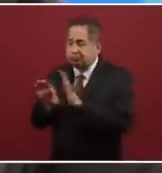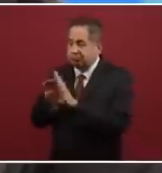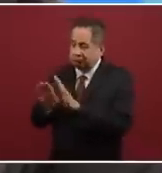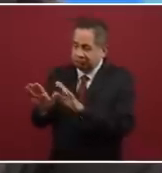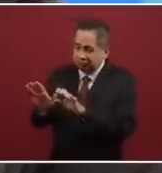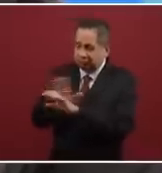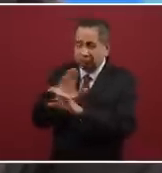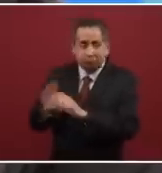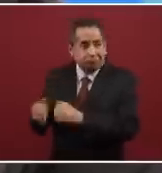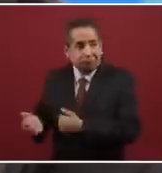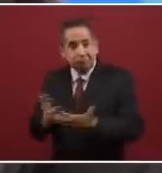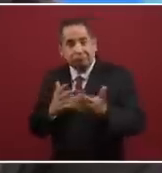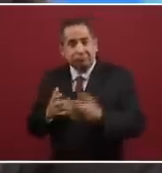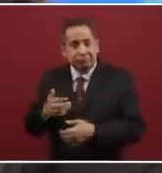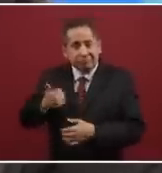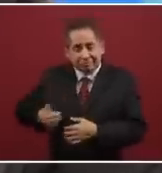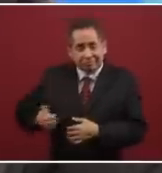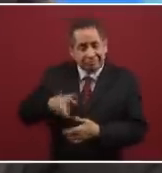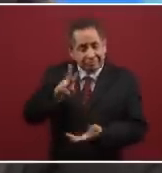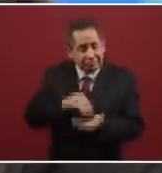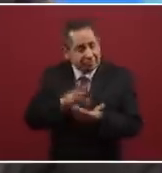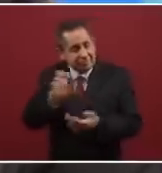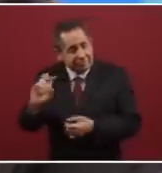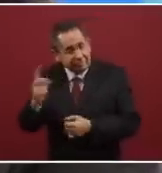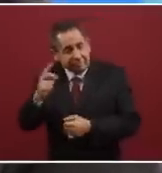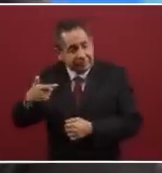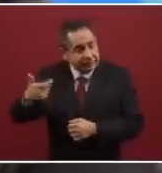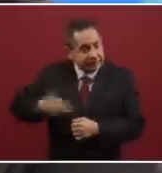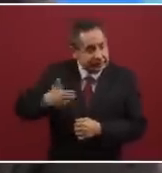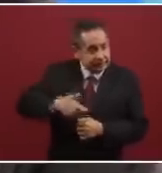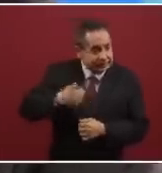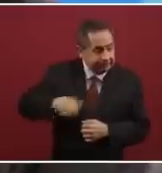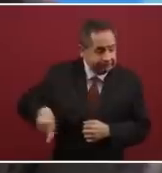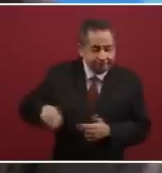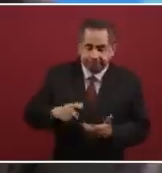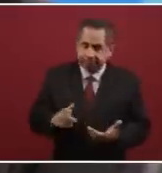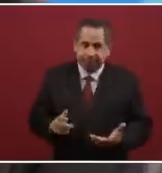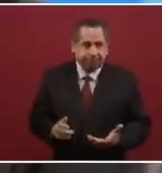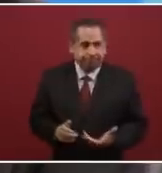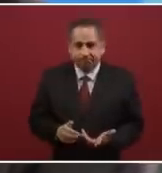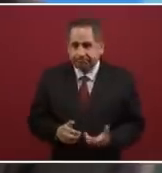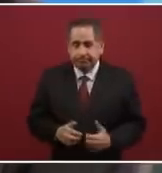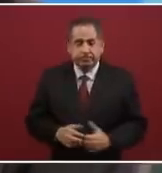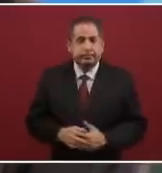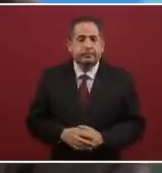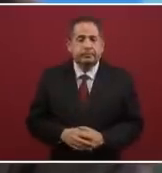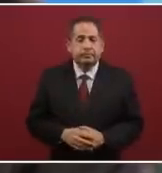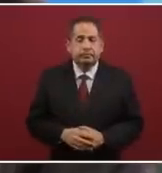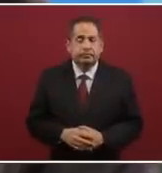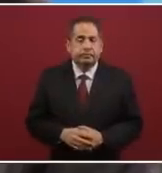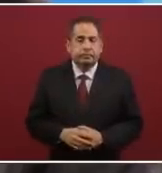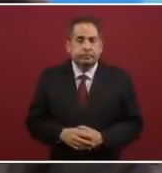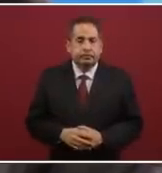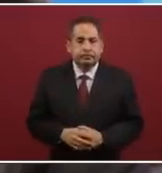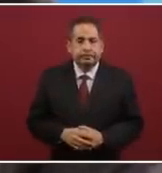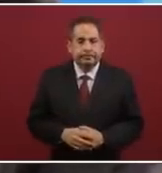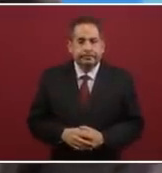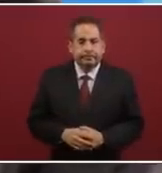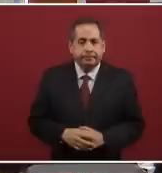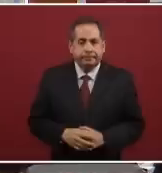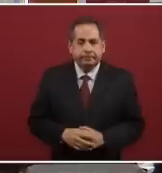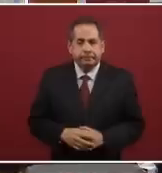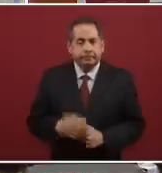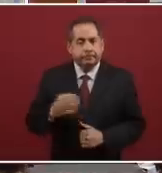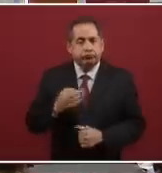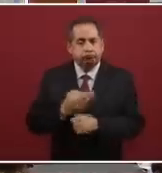$3,500 a $5,000 persona. ¿Cuáles son las conclusiones